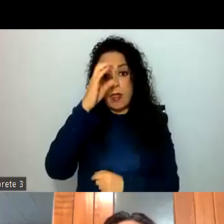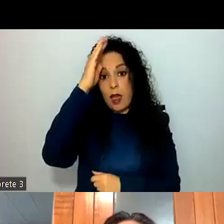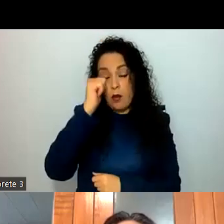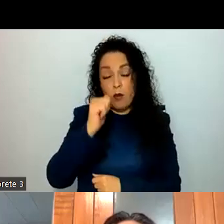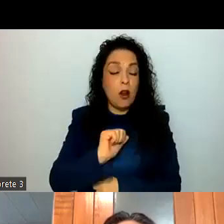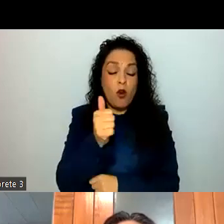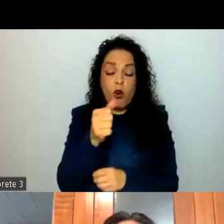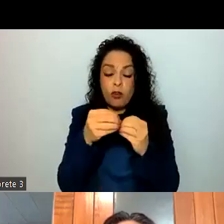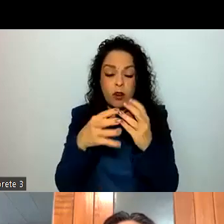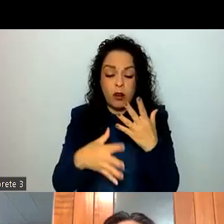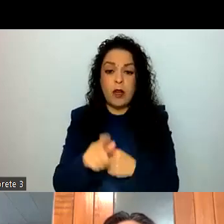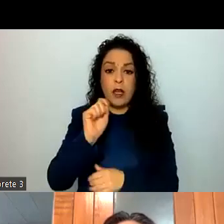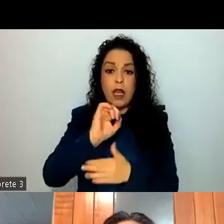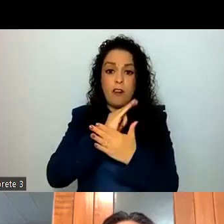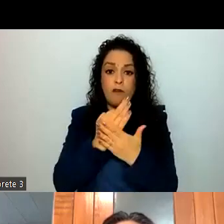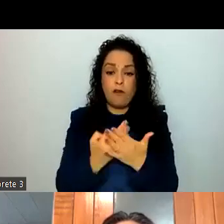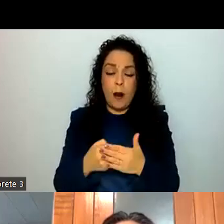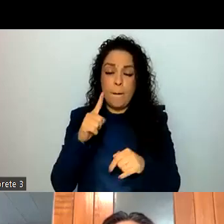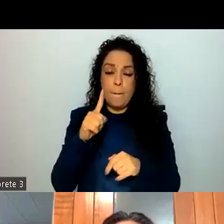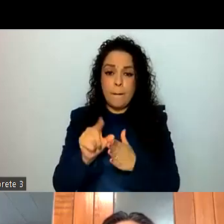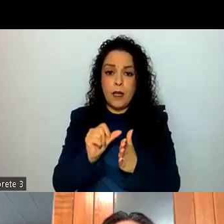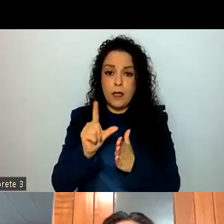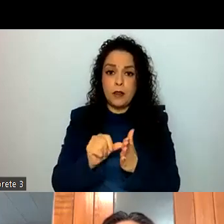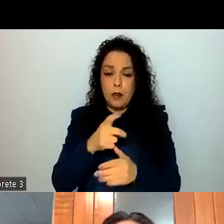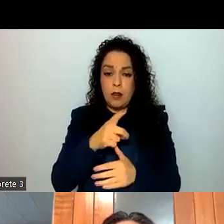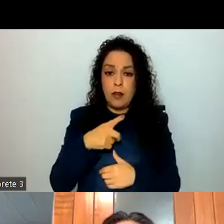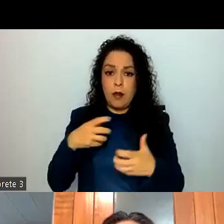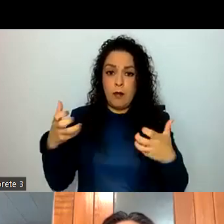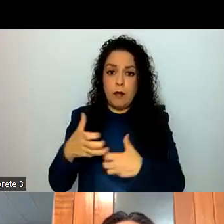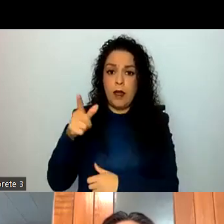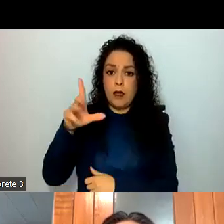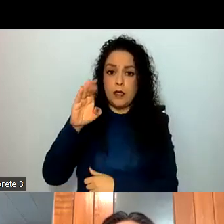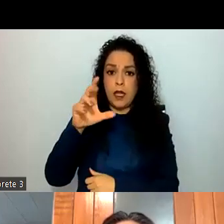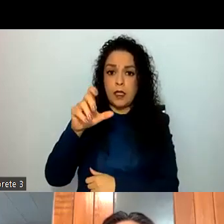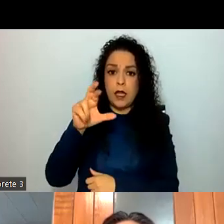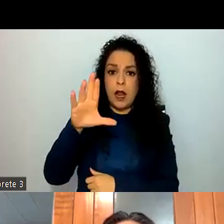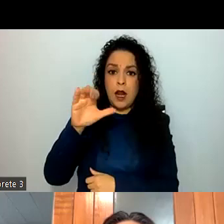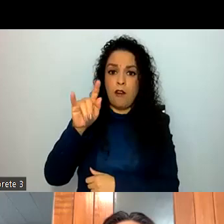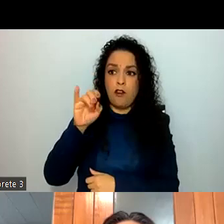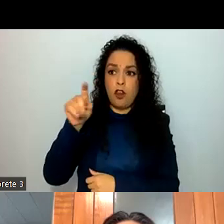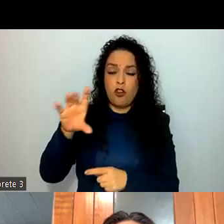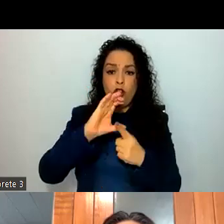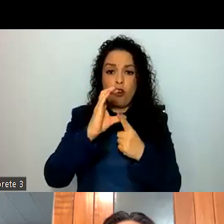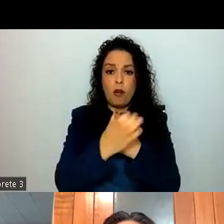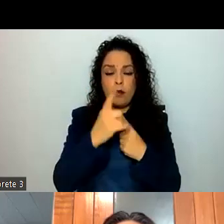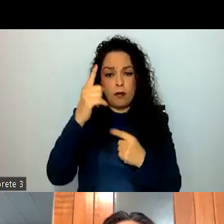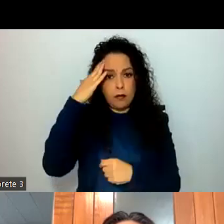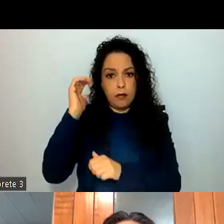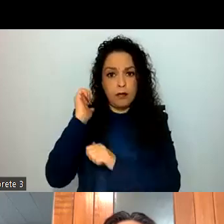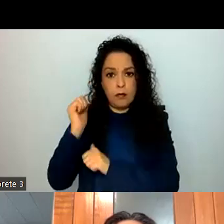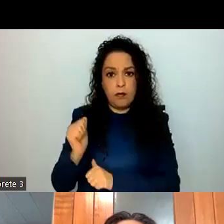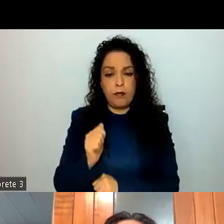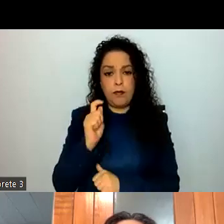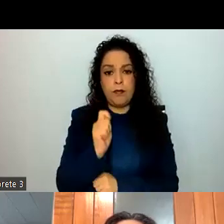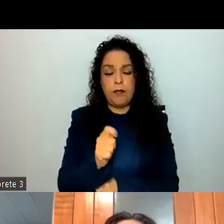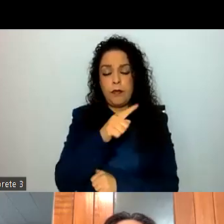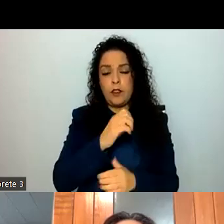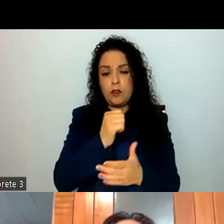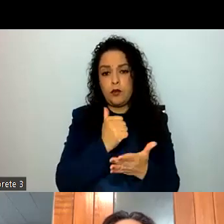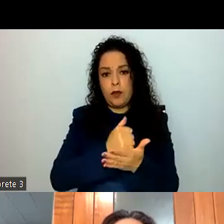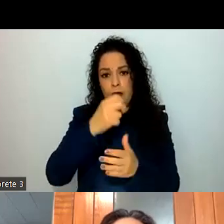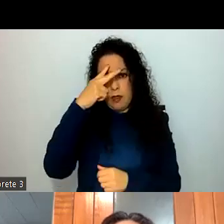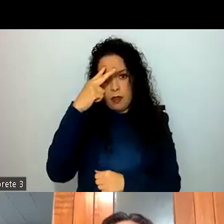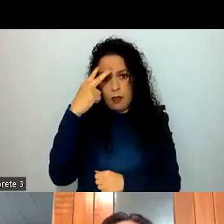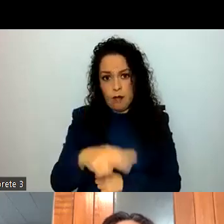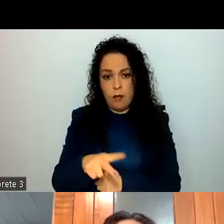informes mensuales que deberían ser entregados por César Cravioto como titular de la Comisión para la Reconstrucción de la Ciudad de México. Respecto a los recursos otorgados a que se refiere